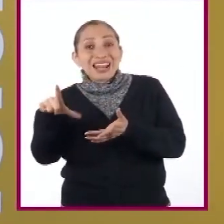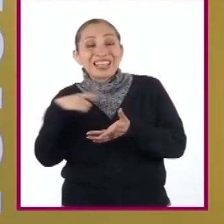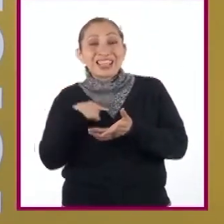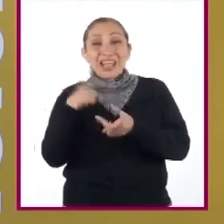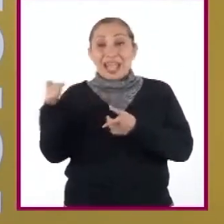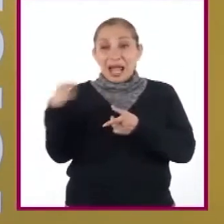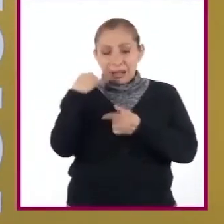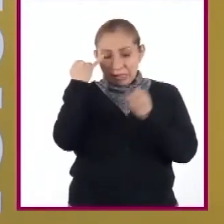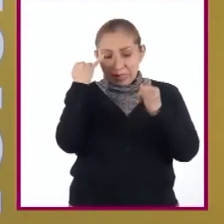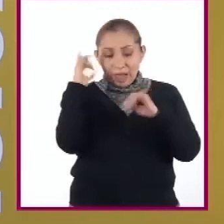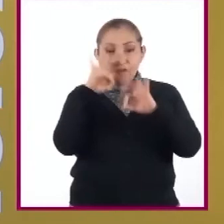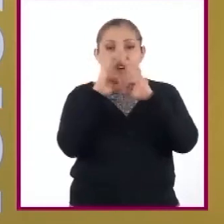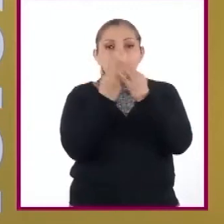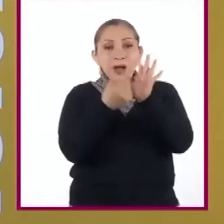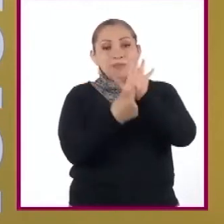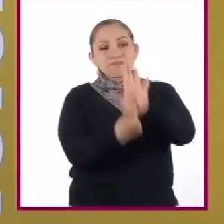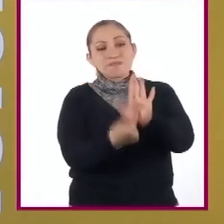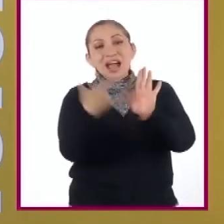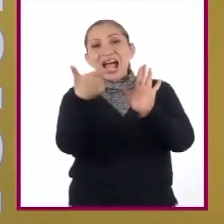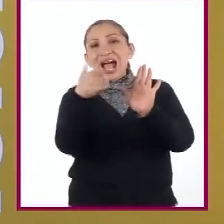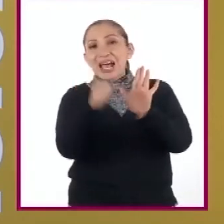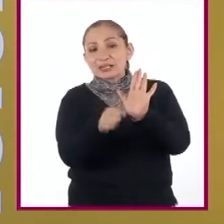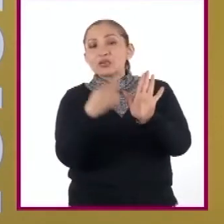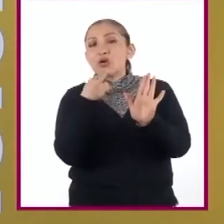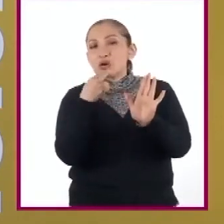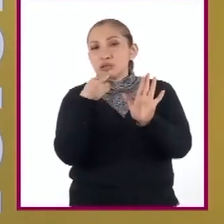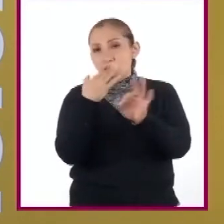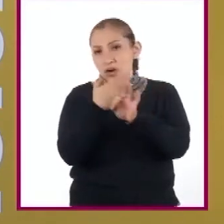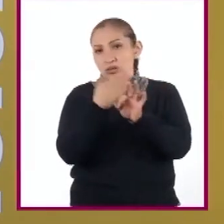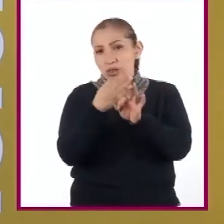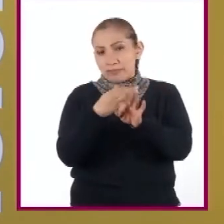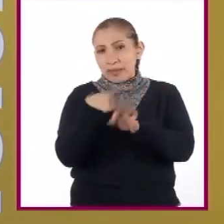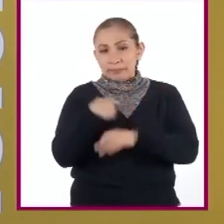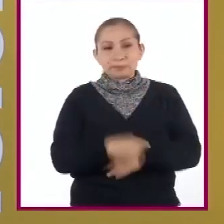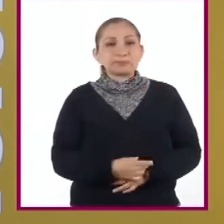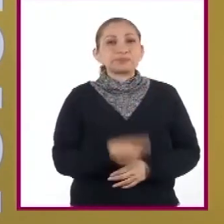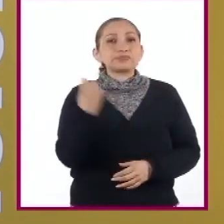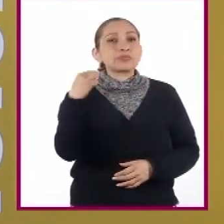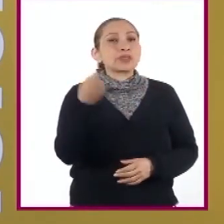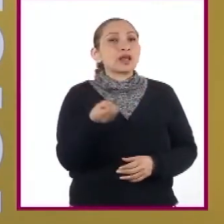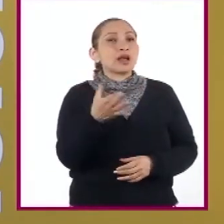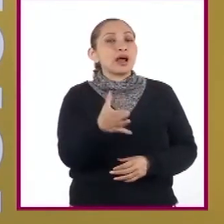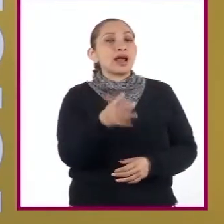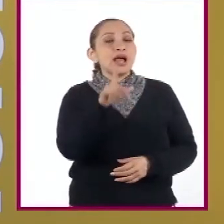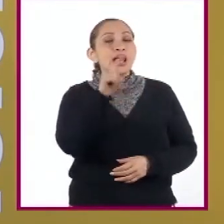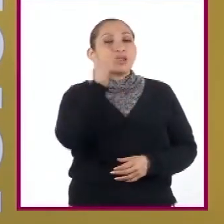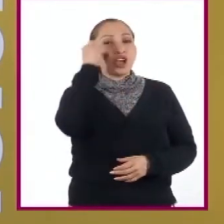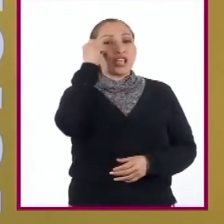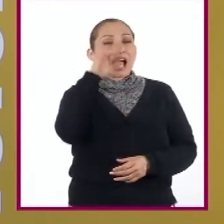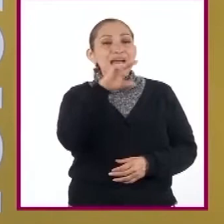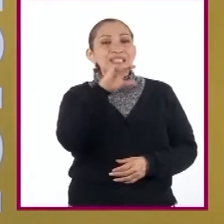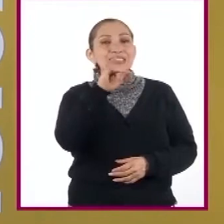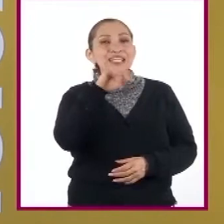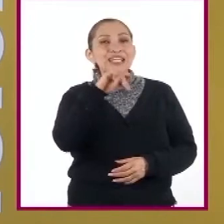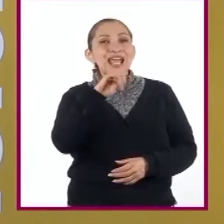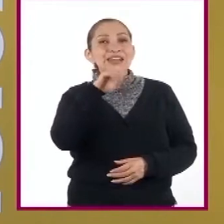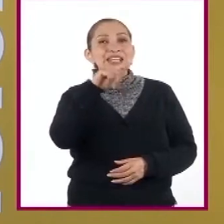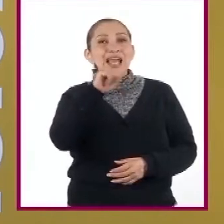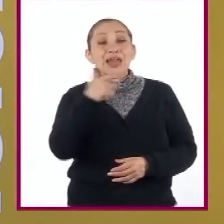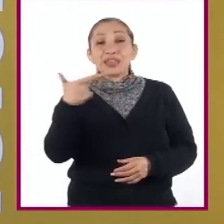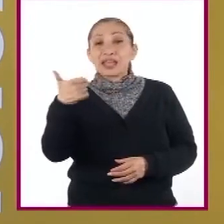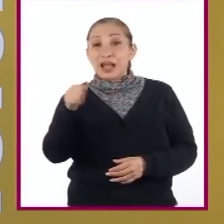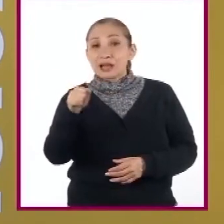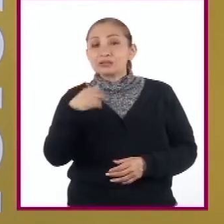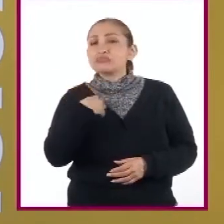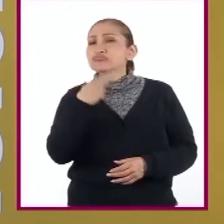modelo científico para los gases, el cual es utilizado actualmente. Se le conoce como la teoría cinética de los gases y sirve,